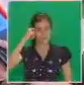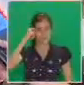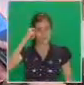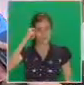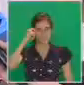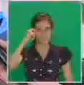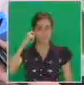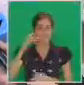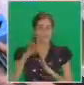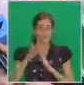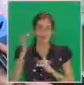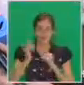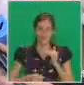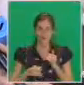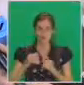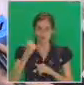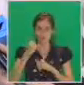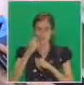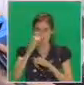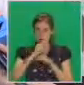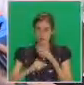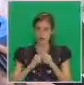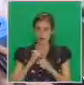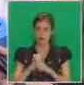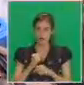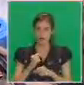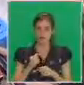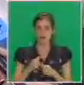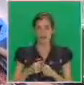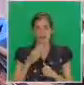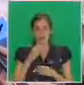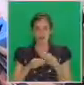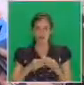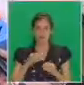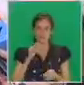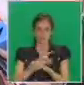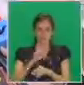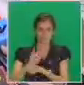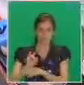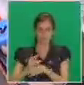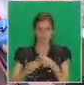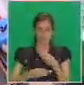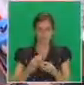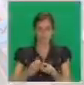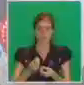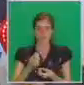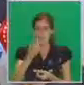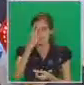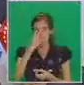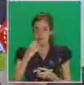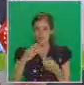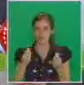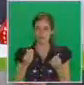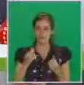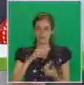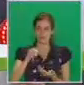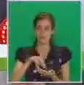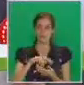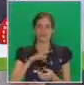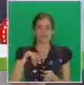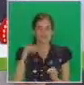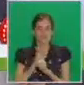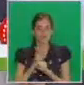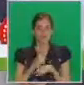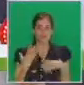que durante las últimas décadas han estado estafando y han estado creando miseria a la economía nacional. Estamos trabajando